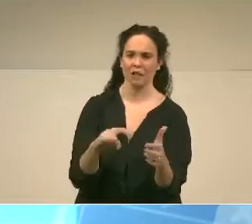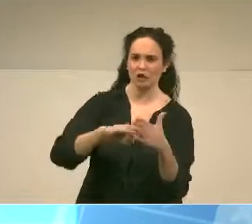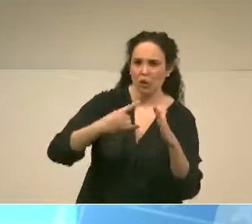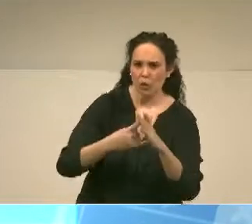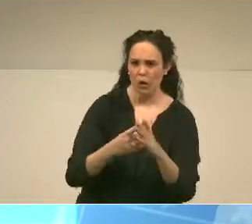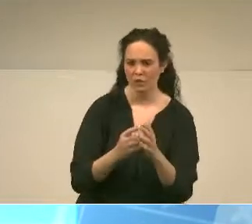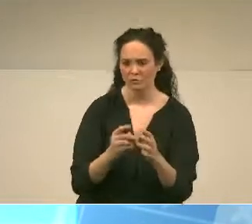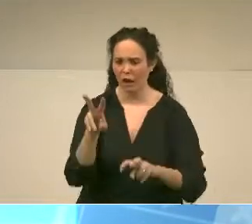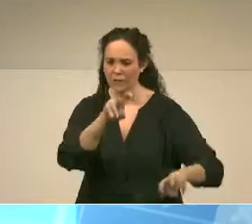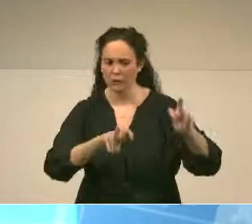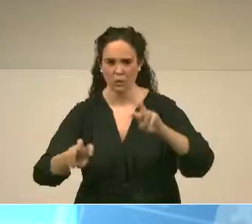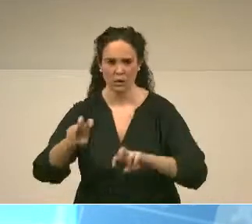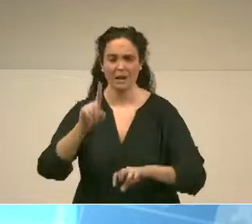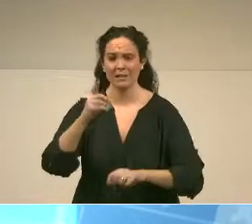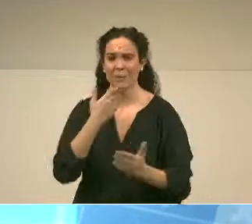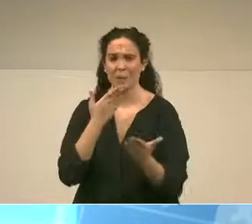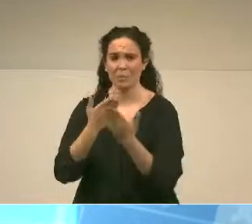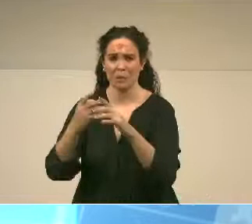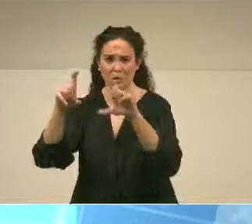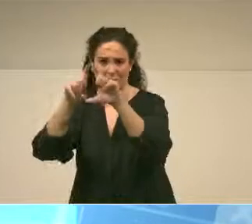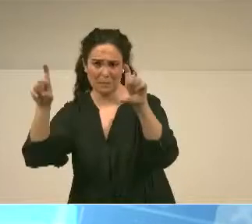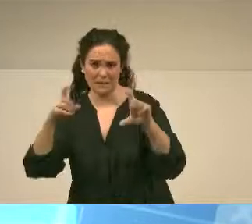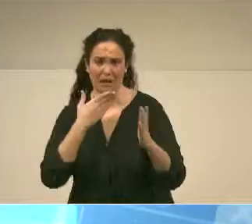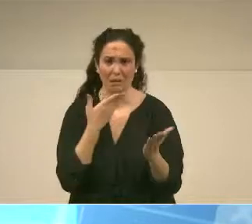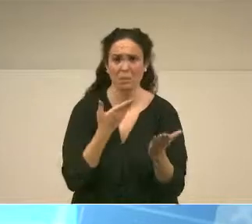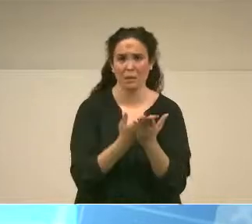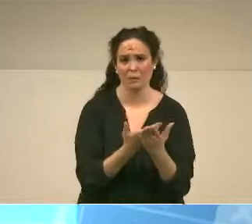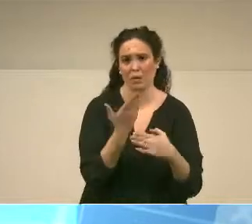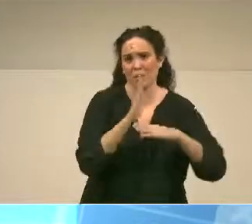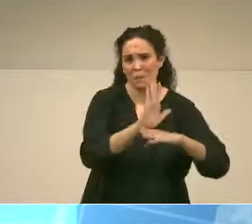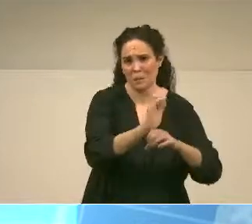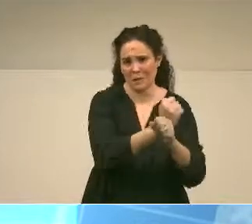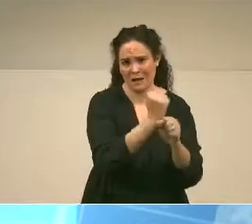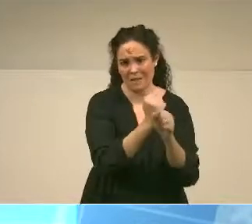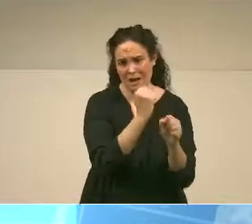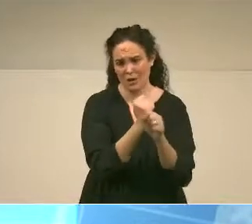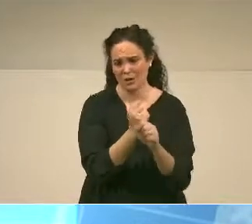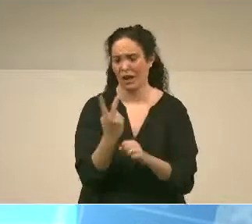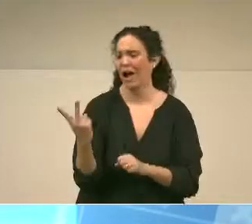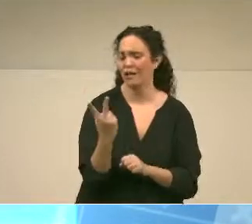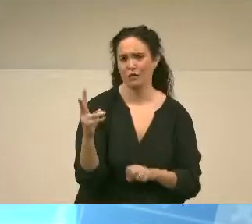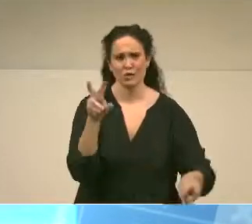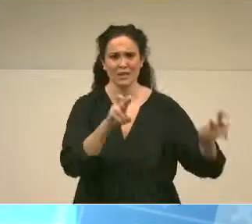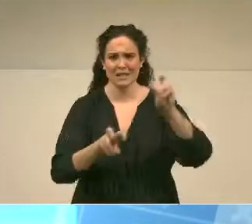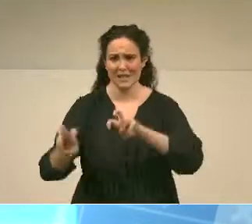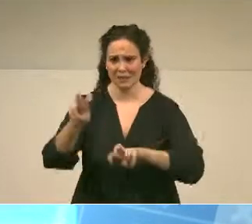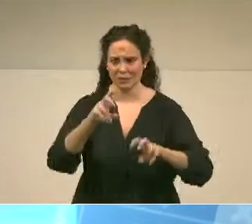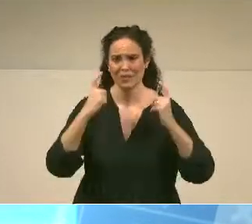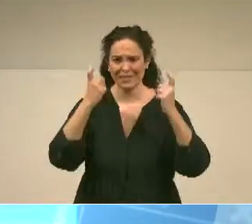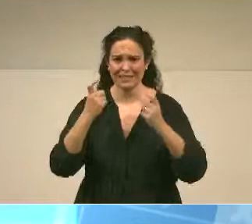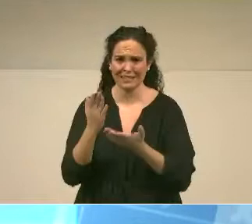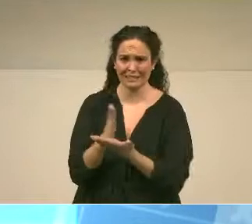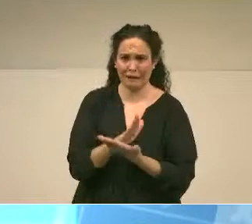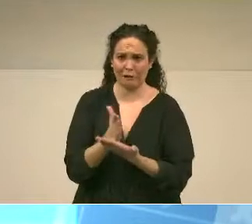sector empresarial, pero también a los representantes de los trabajadores, es que busquen y que traten de encontrar un camino intermedio para